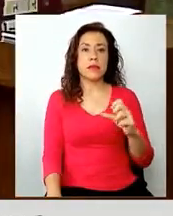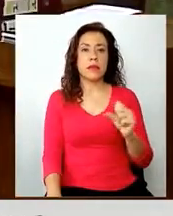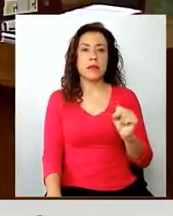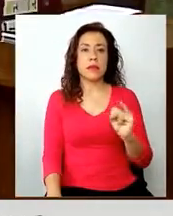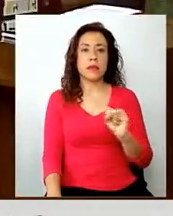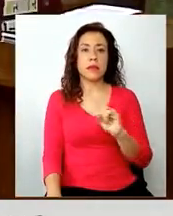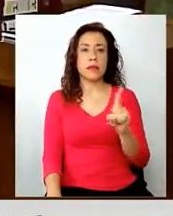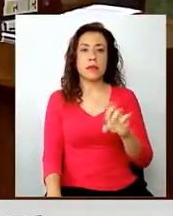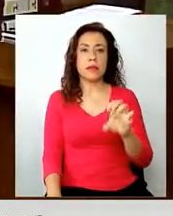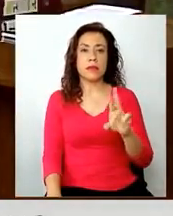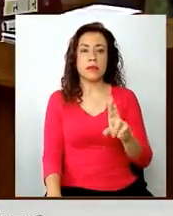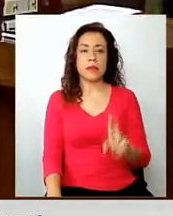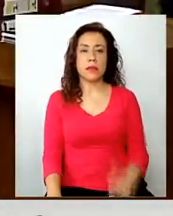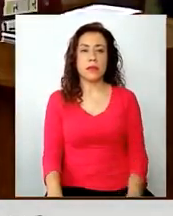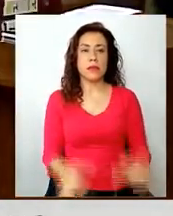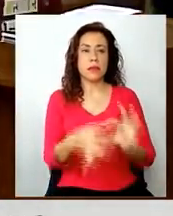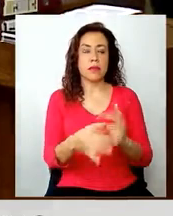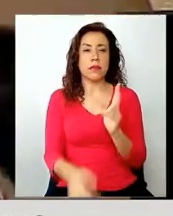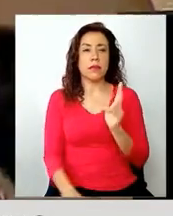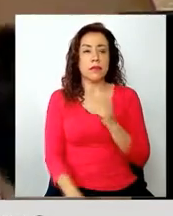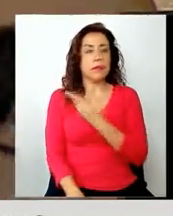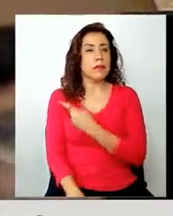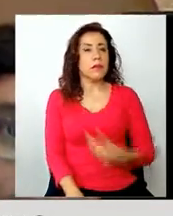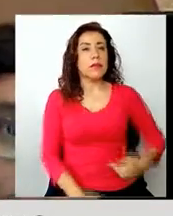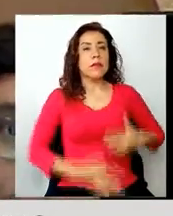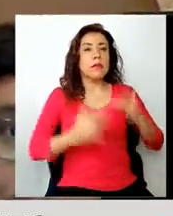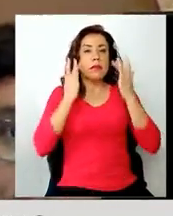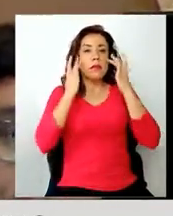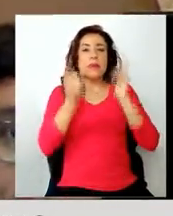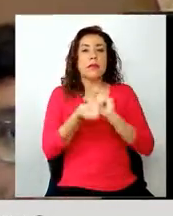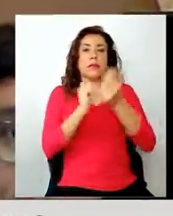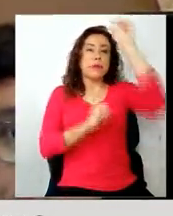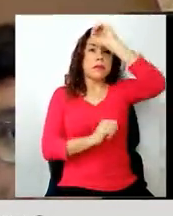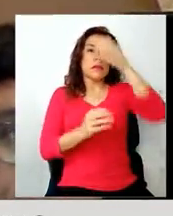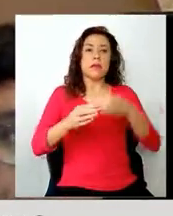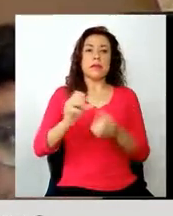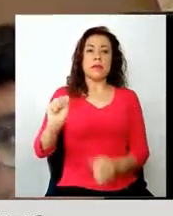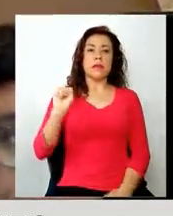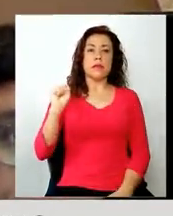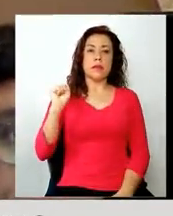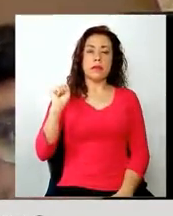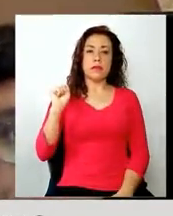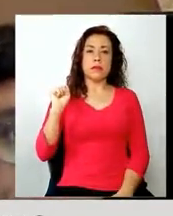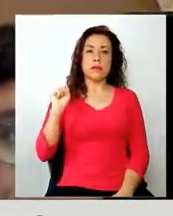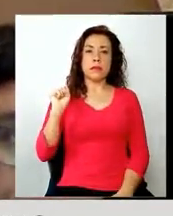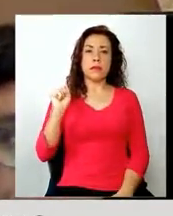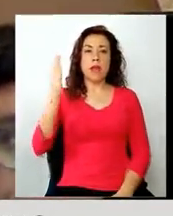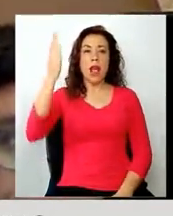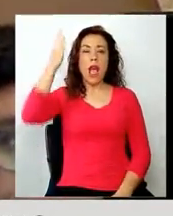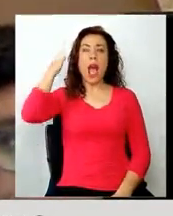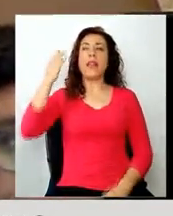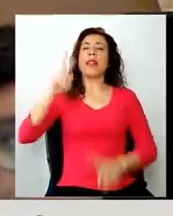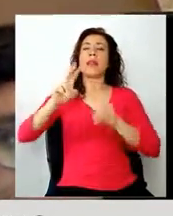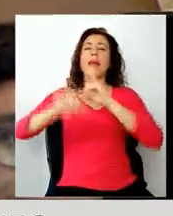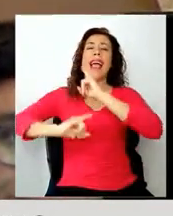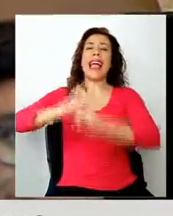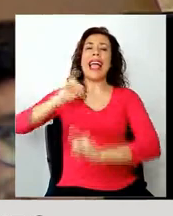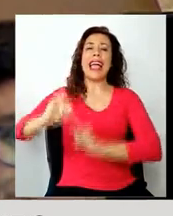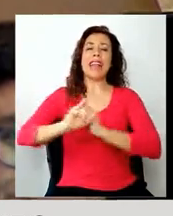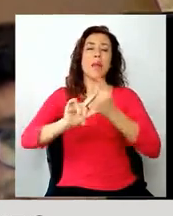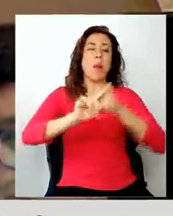Muchas gracias señor presidente me alegra el cambio de opinión del partido comunista del pasar del internacionalismo intervencionista